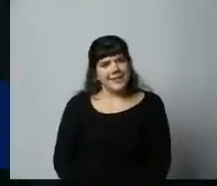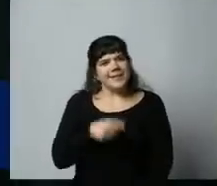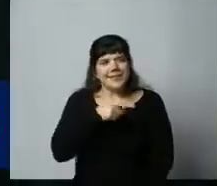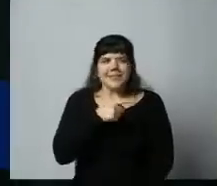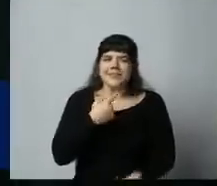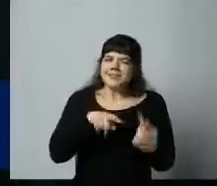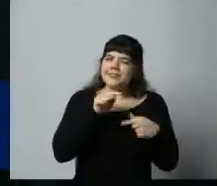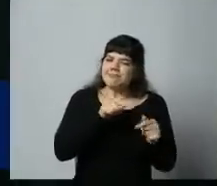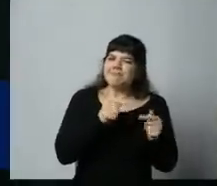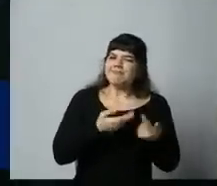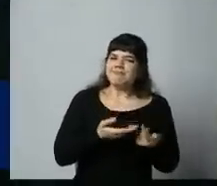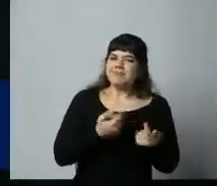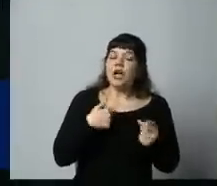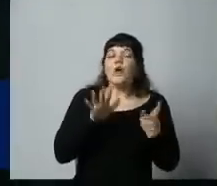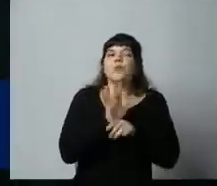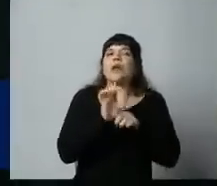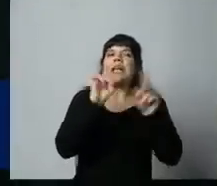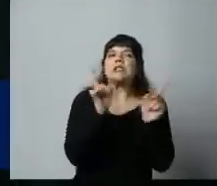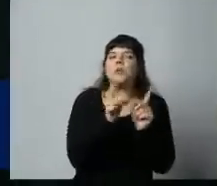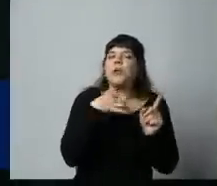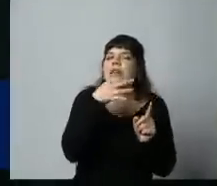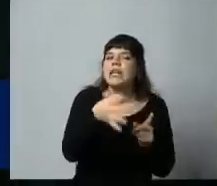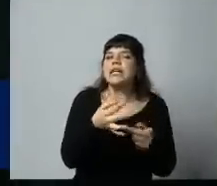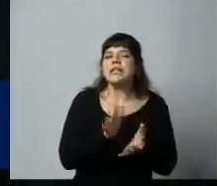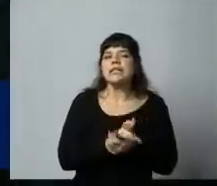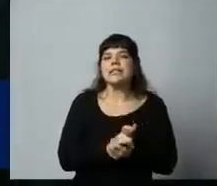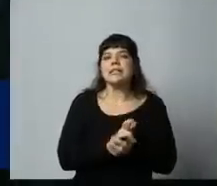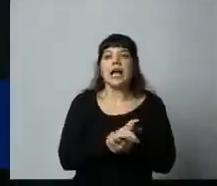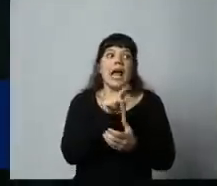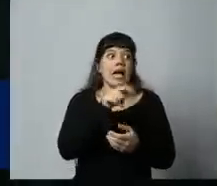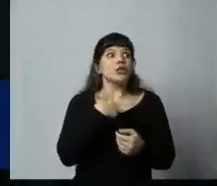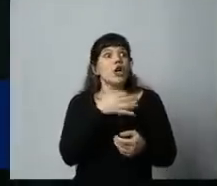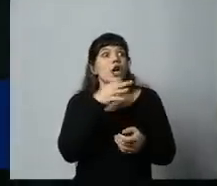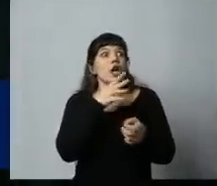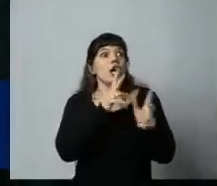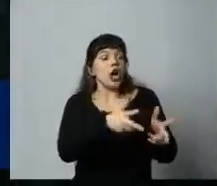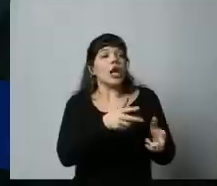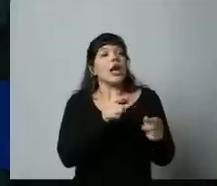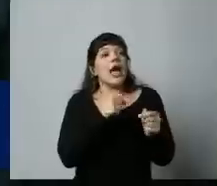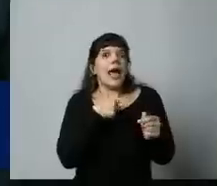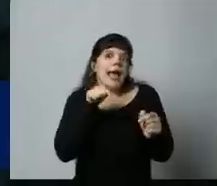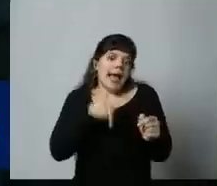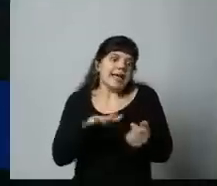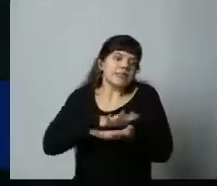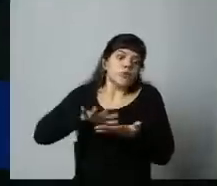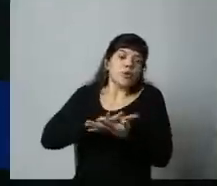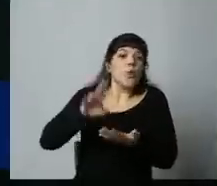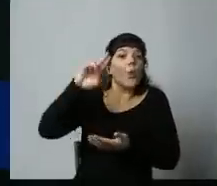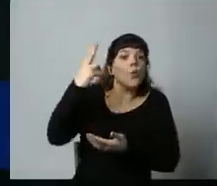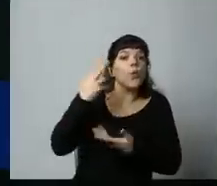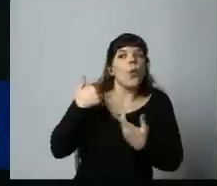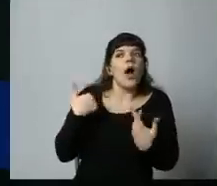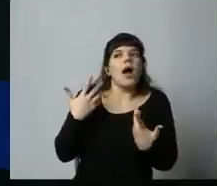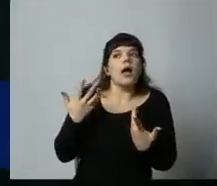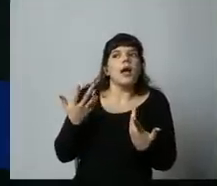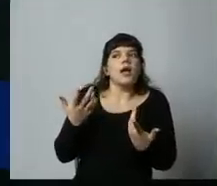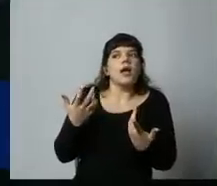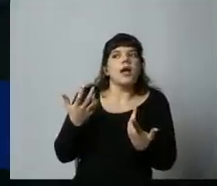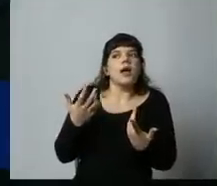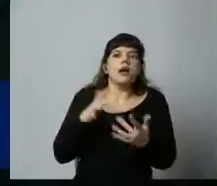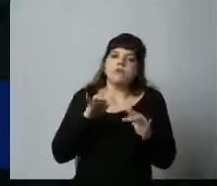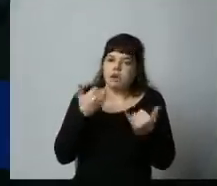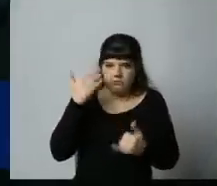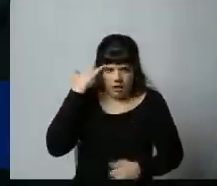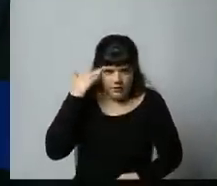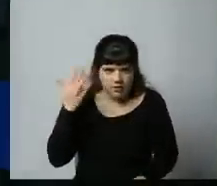Entonces como resumen te diría Leandro tenemos una situación de Uruguay que va a afrontar ya